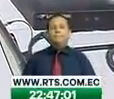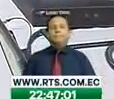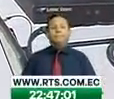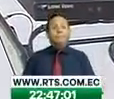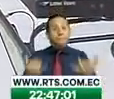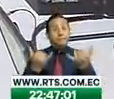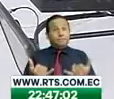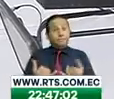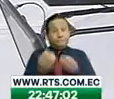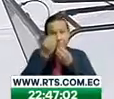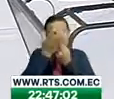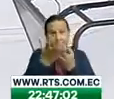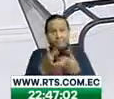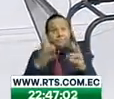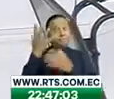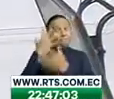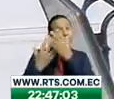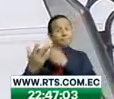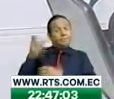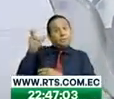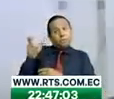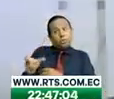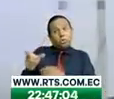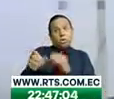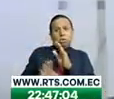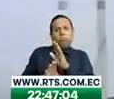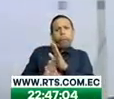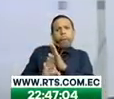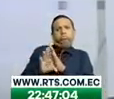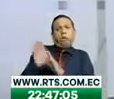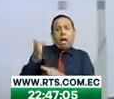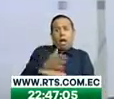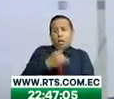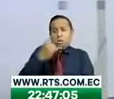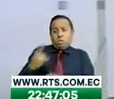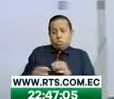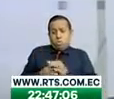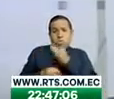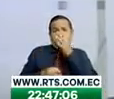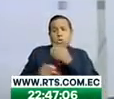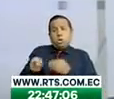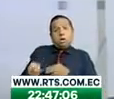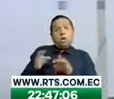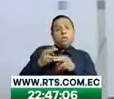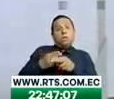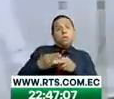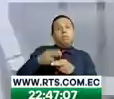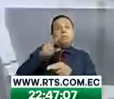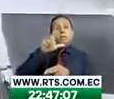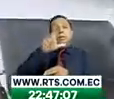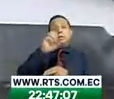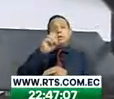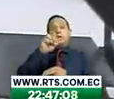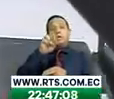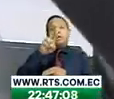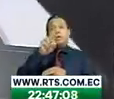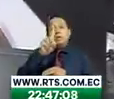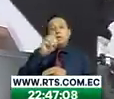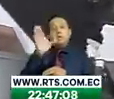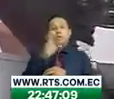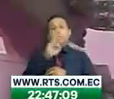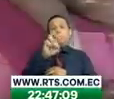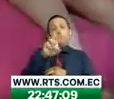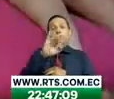Bueno, hoy conoceremos la historia de superación del COVID-19 de Leonardo Briones y su familia. Vamos a ver.